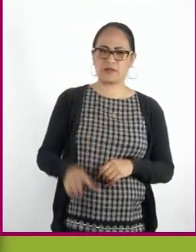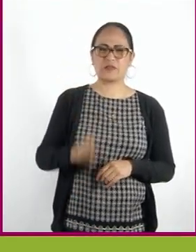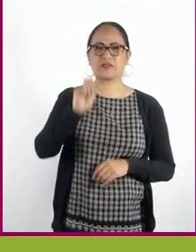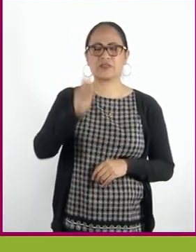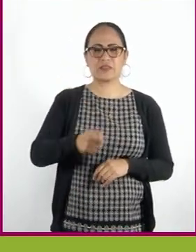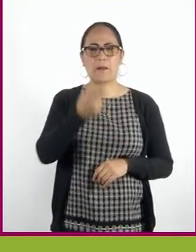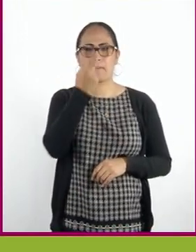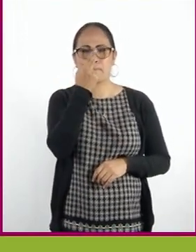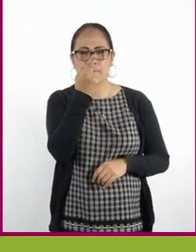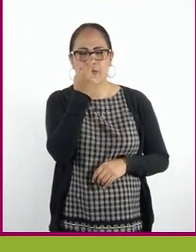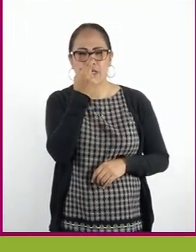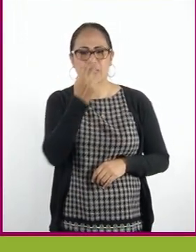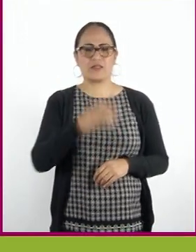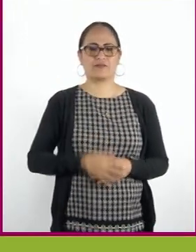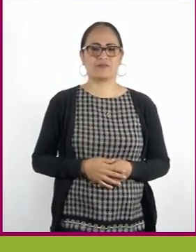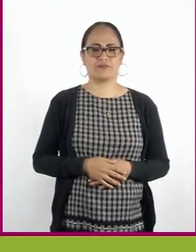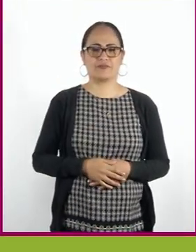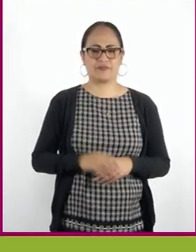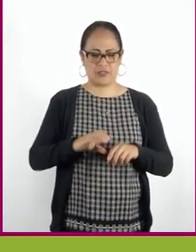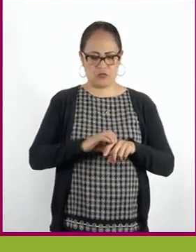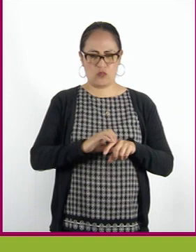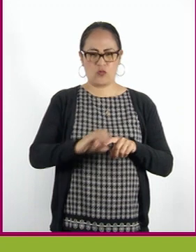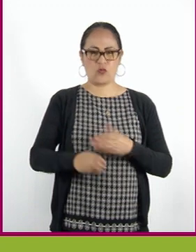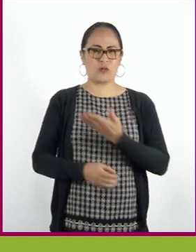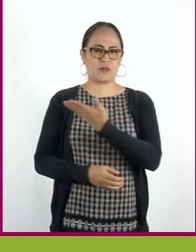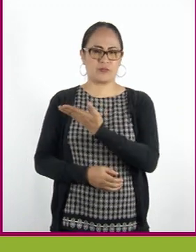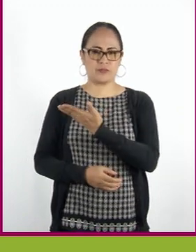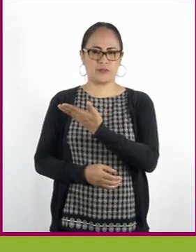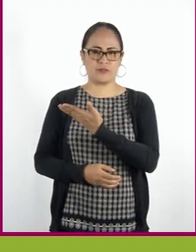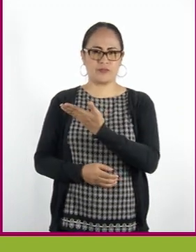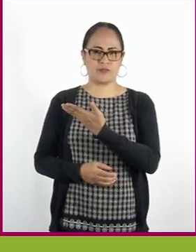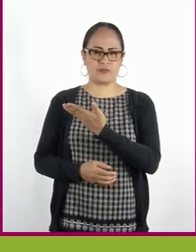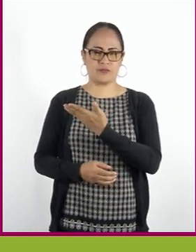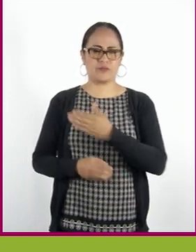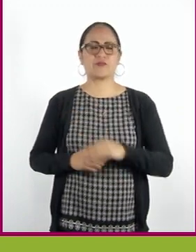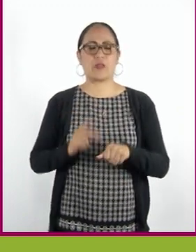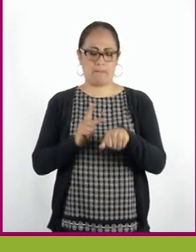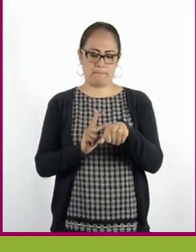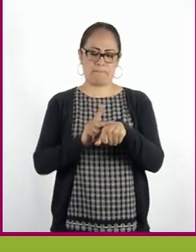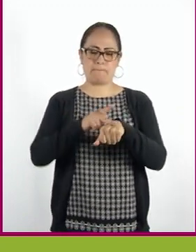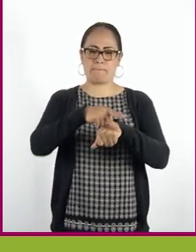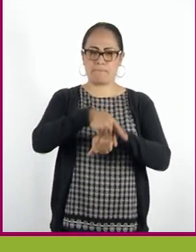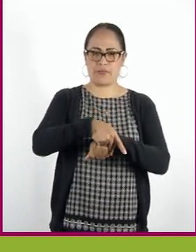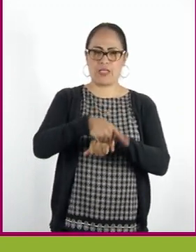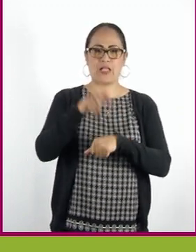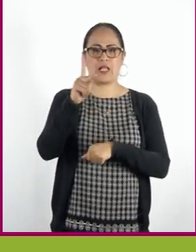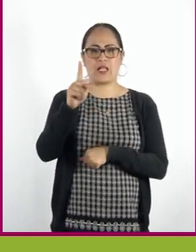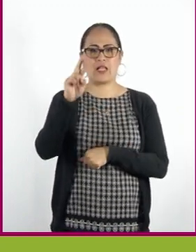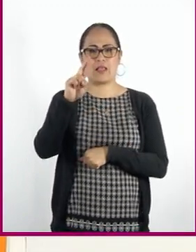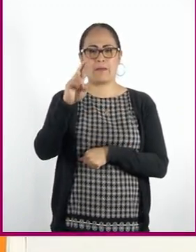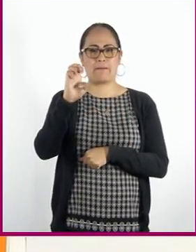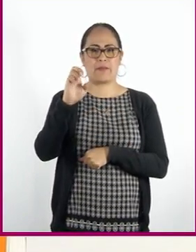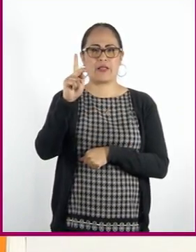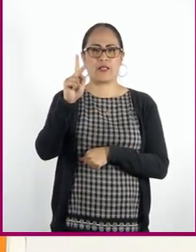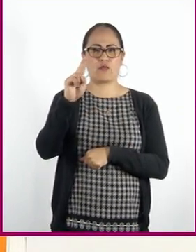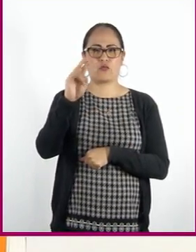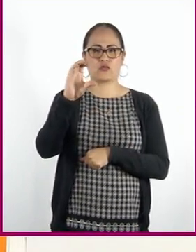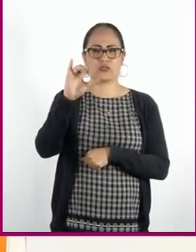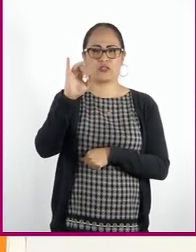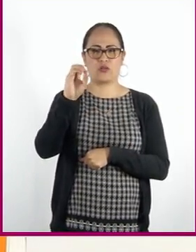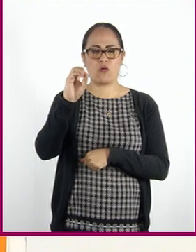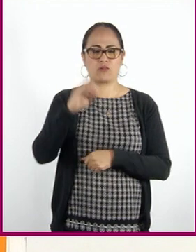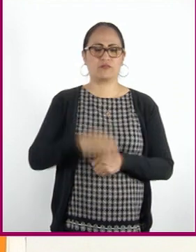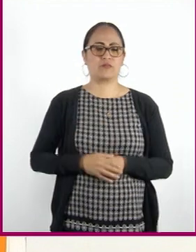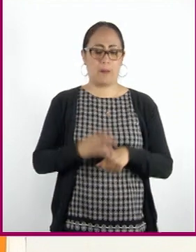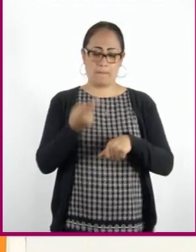pene, órgano alargado y cilíndrico cubierto por una porción de piel llamada prepucio. El pene, al